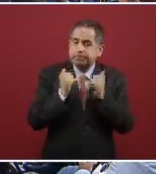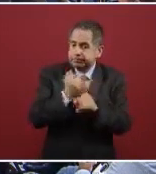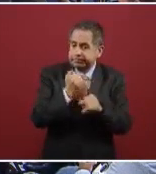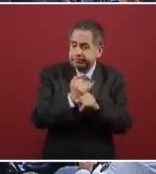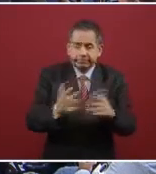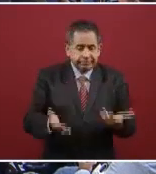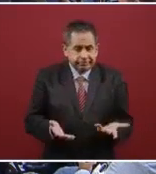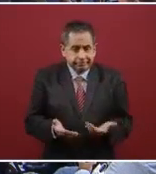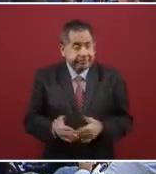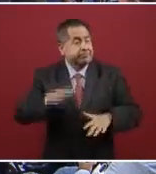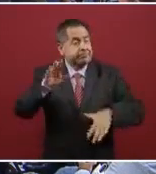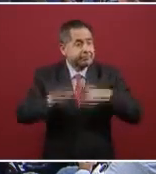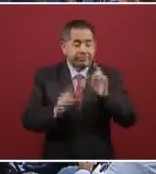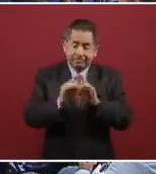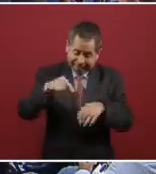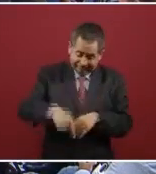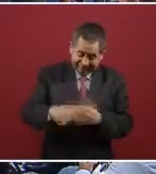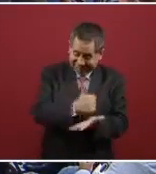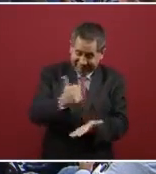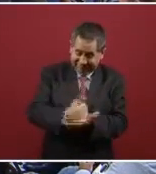Hay veces que aquí en la Ciudad de México